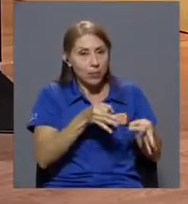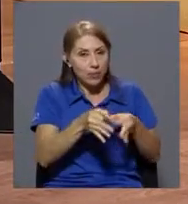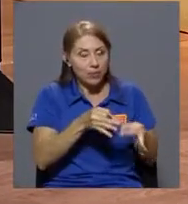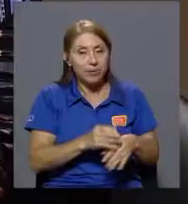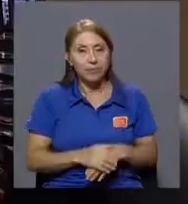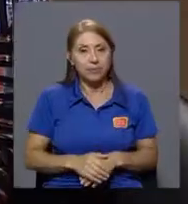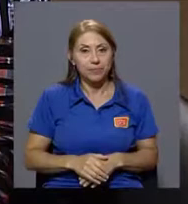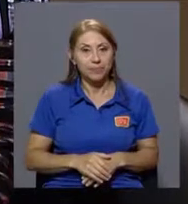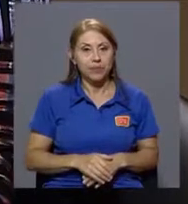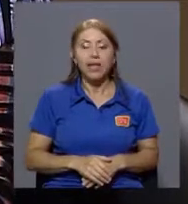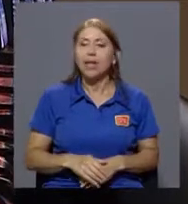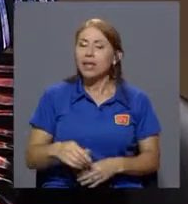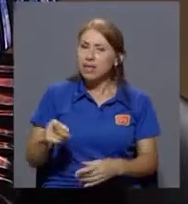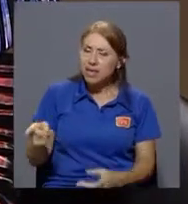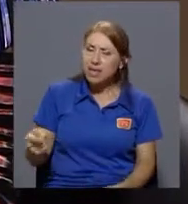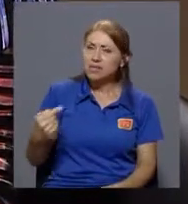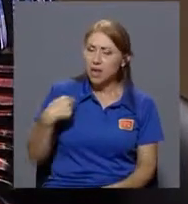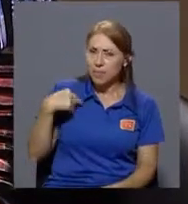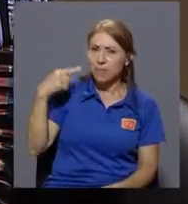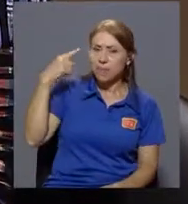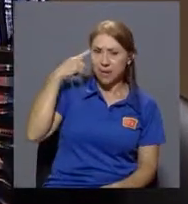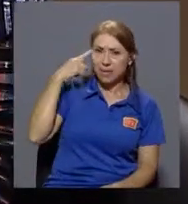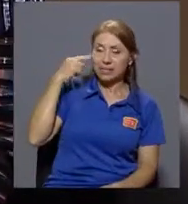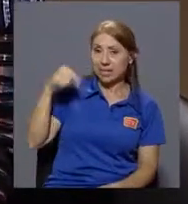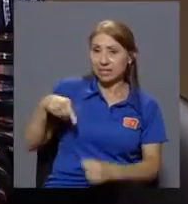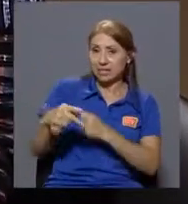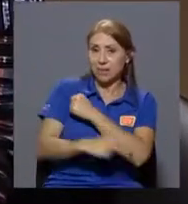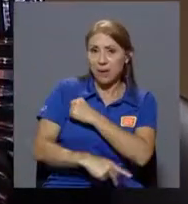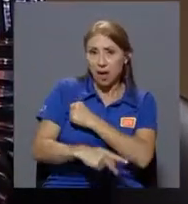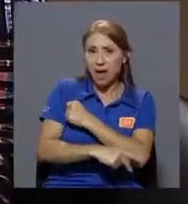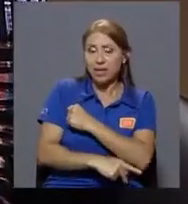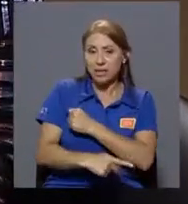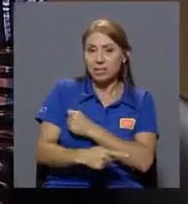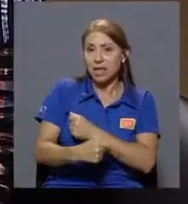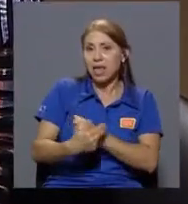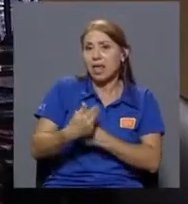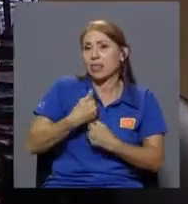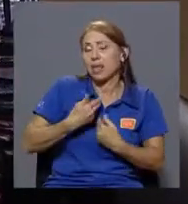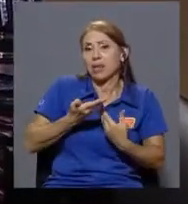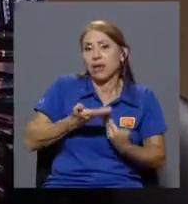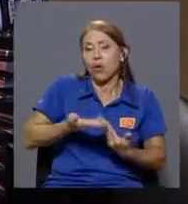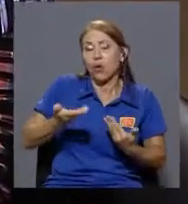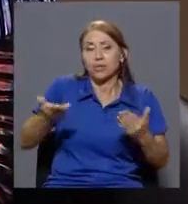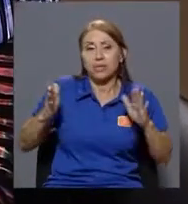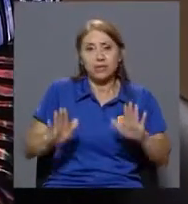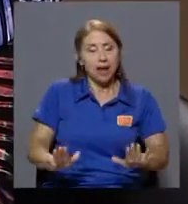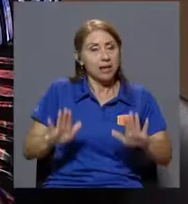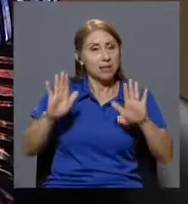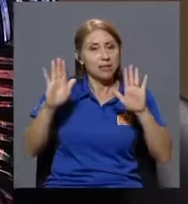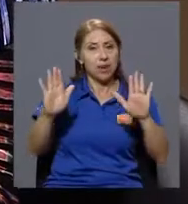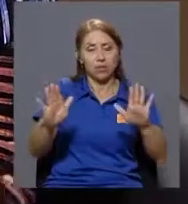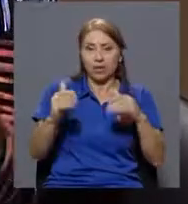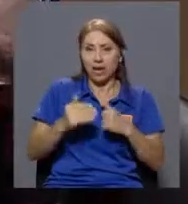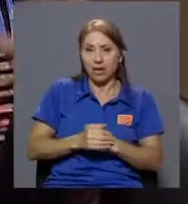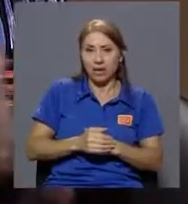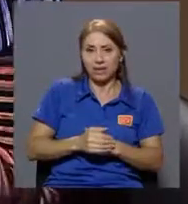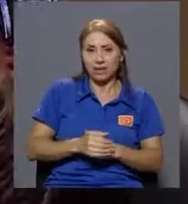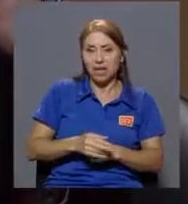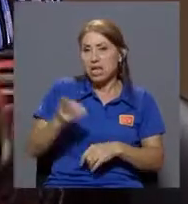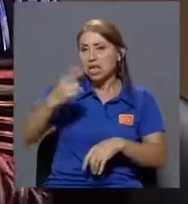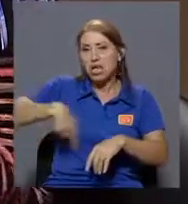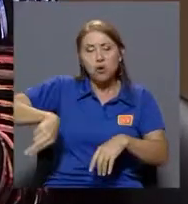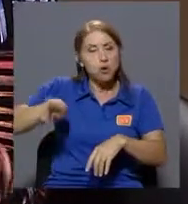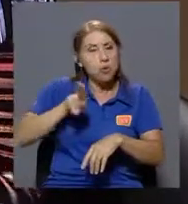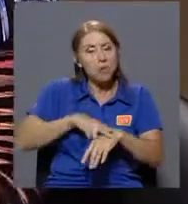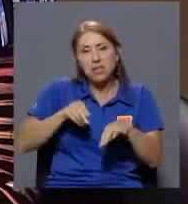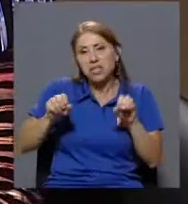Y ese, a mí me parece que este país tiene cosas tan extraordinarias que son las que normalmente se pueden